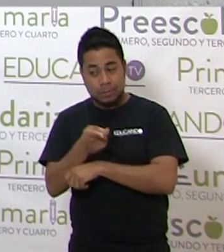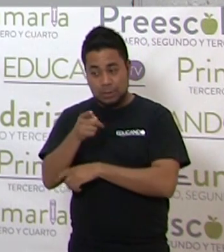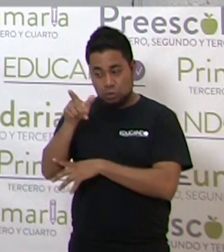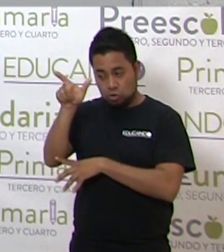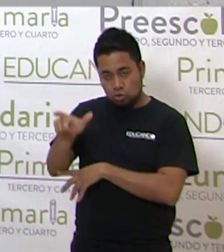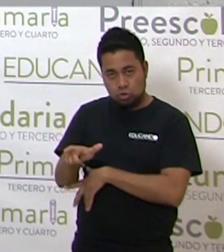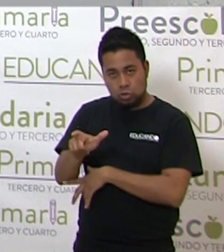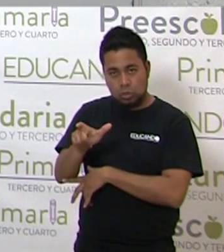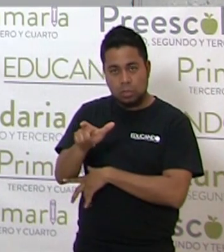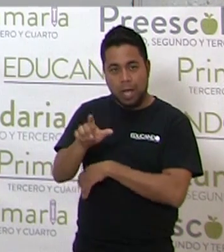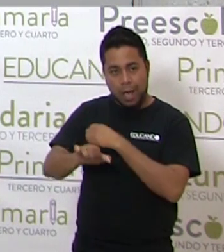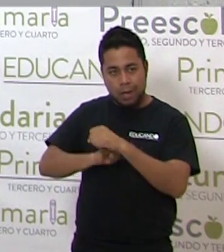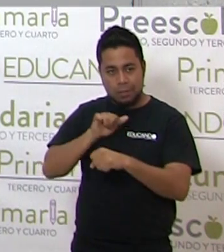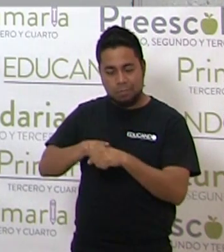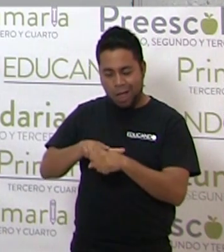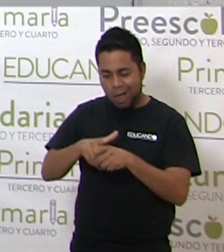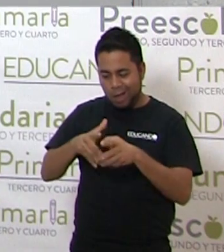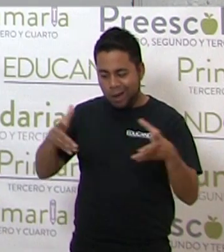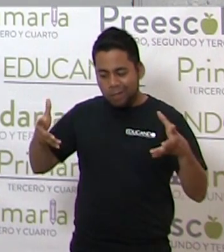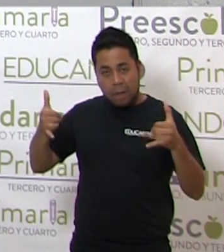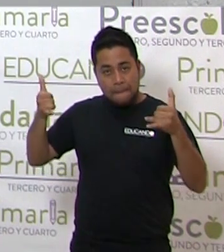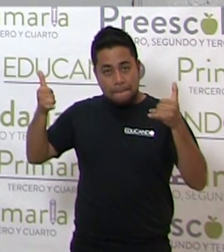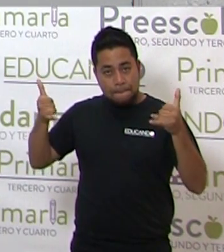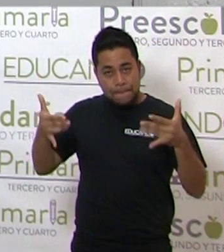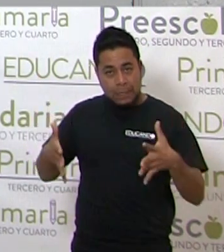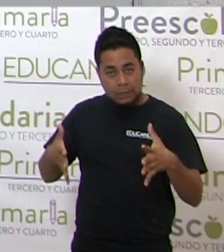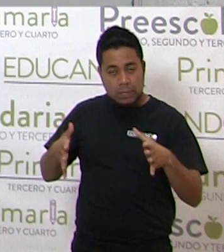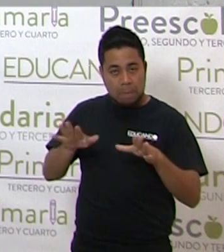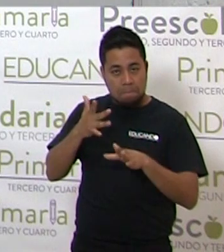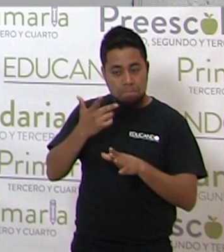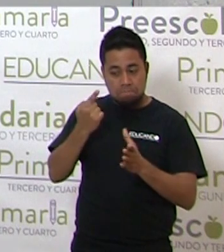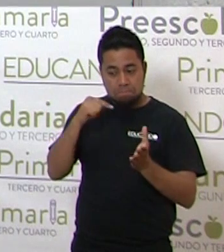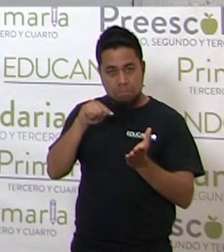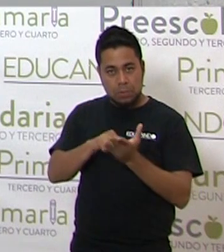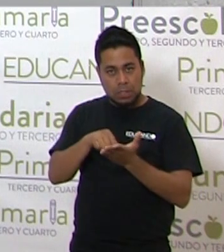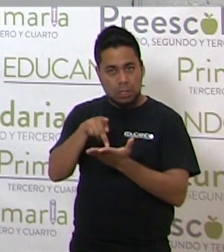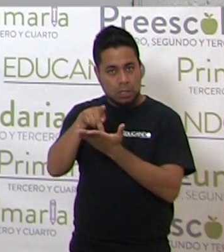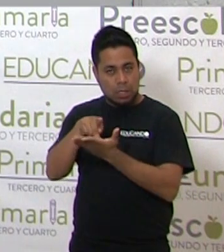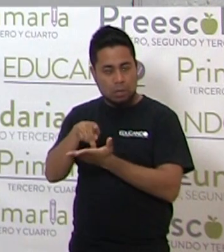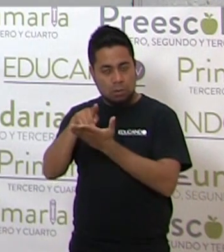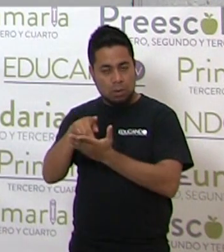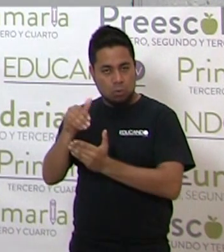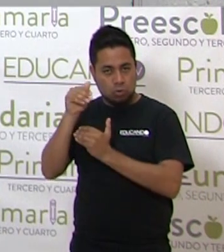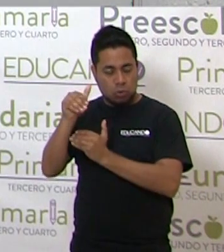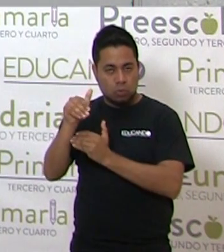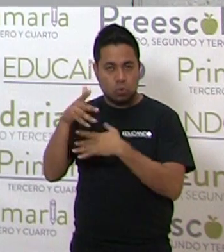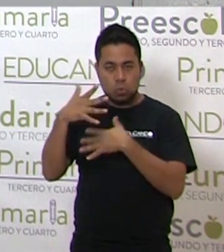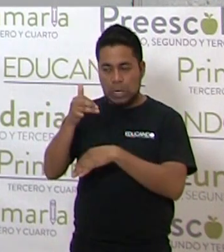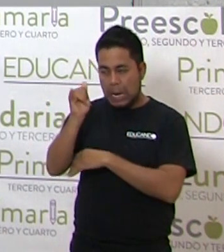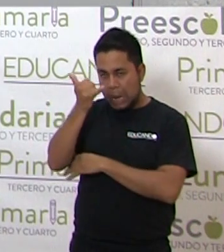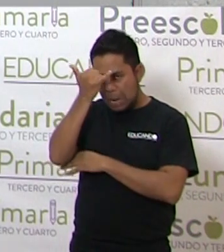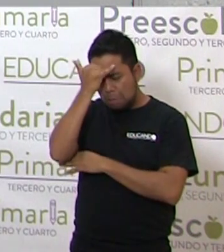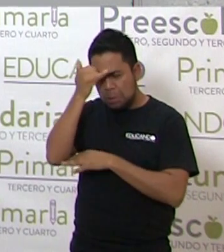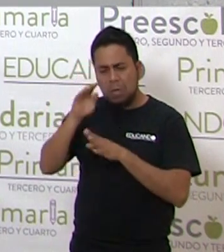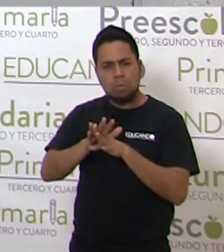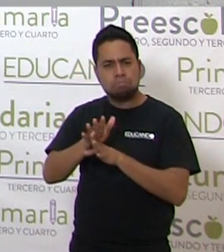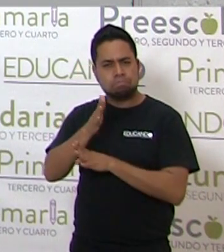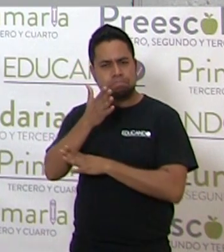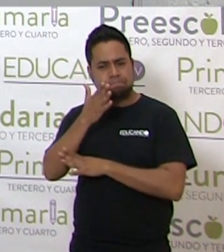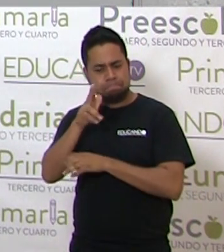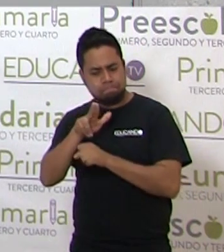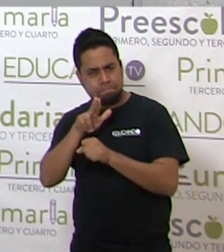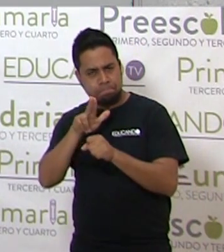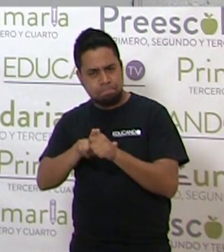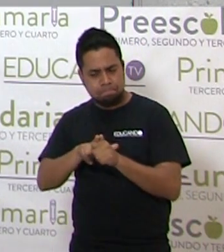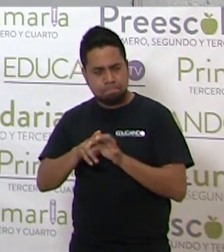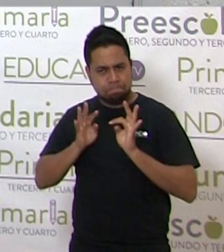mamífero corpulento que puede pesar hasta 1 tonelada, la vaca es sociable por naturaleza